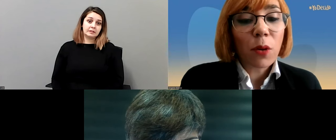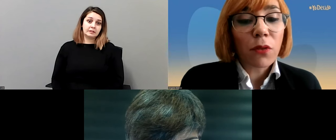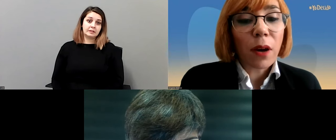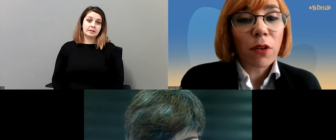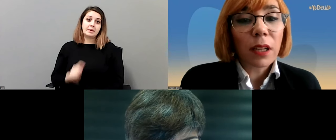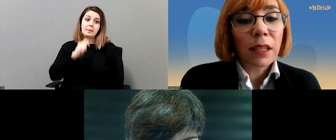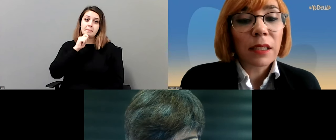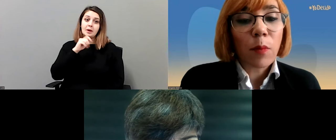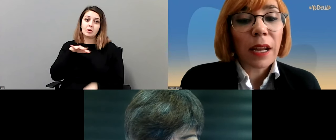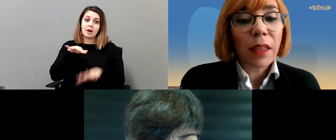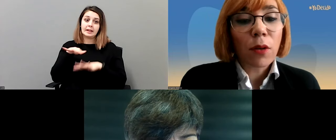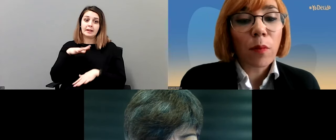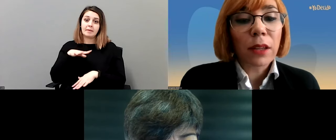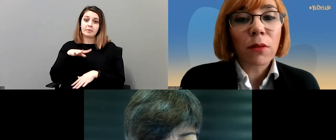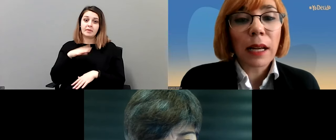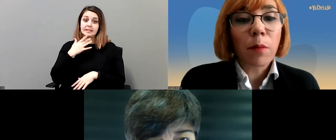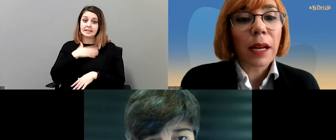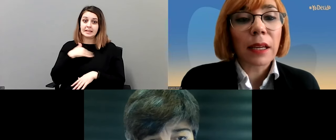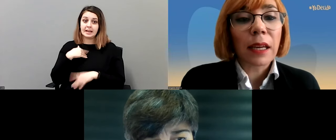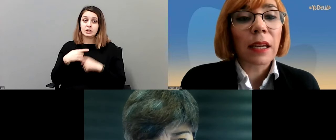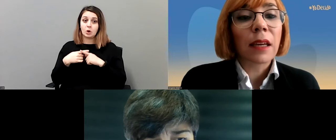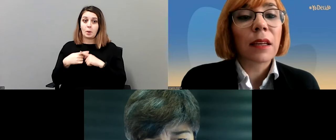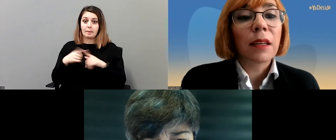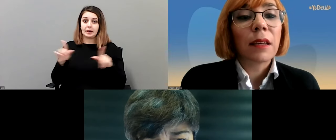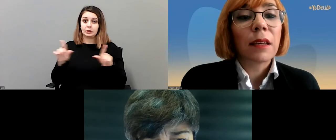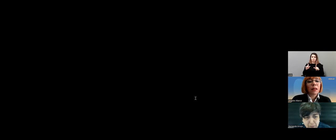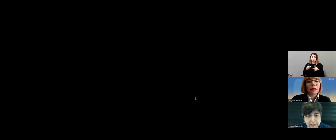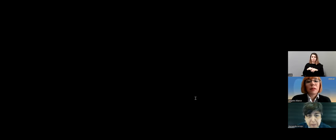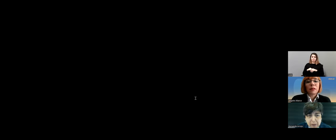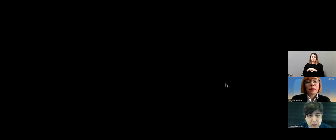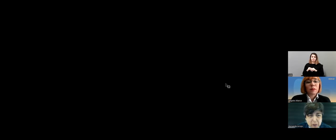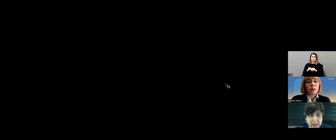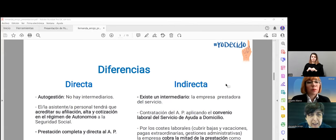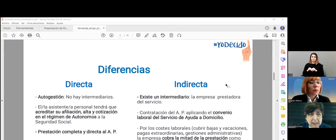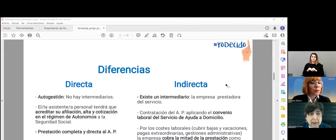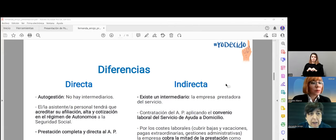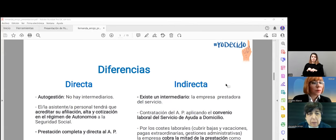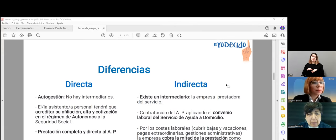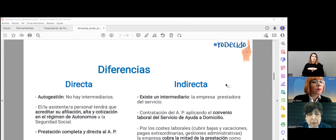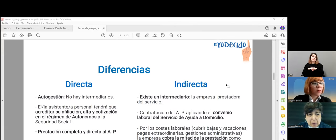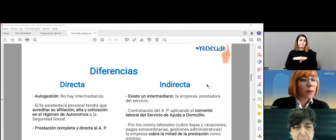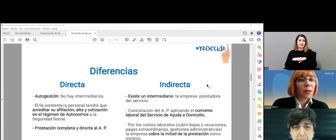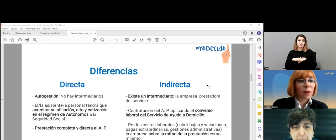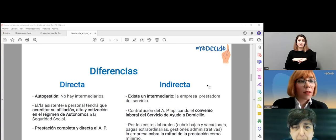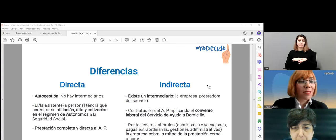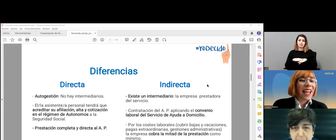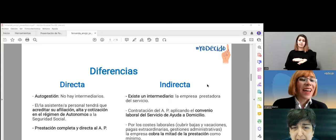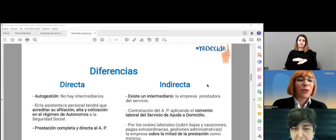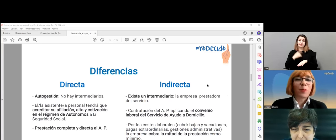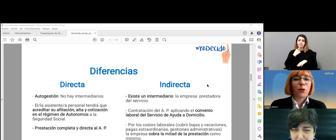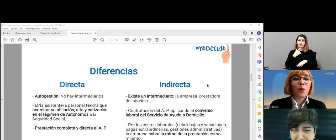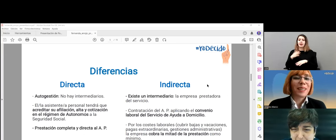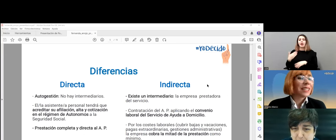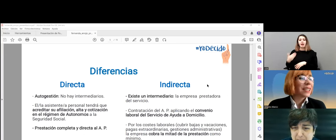Enciende el micro, por favor, y si te parece, comparto, ¿vale? Para que... Ya, comparte, perdón, perdón.